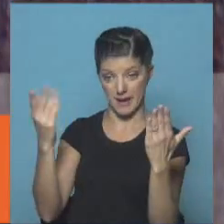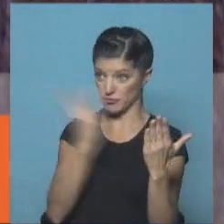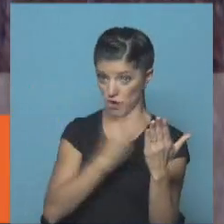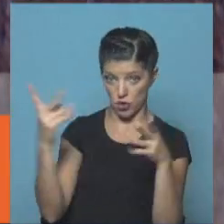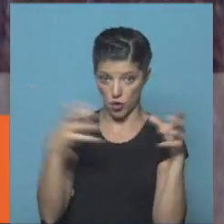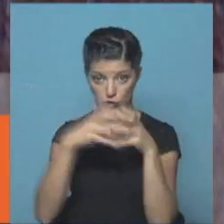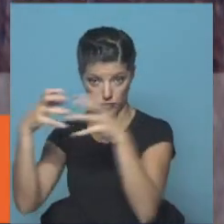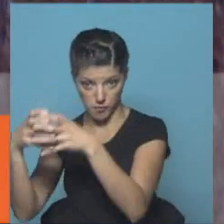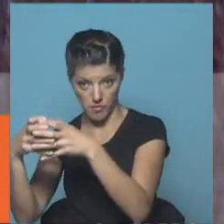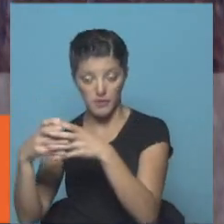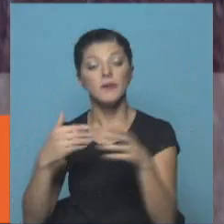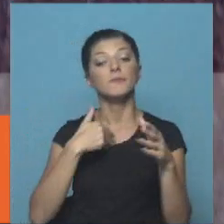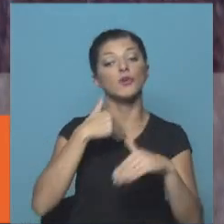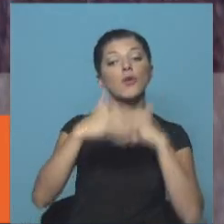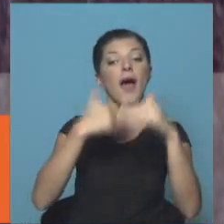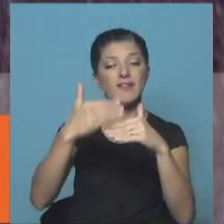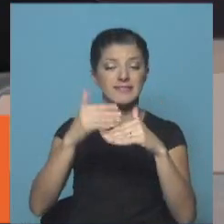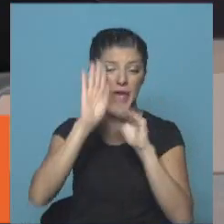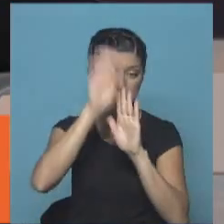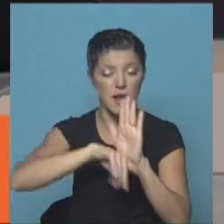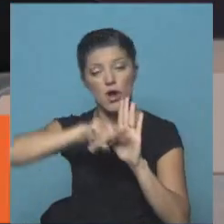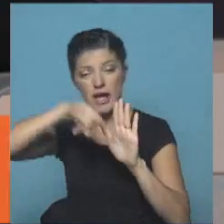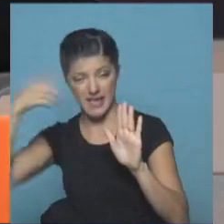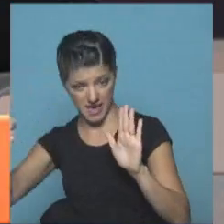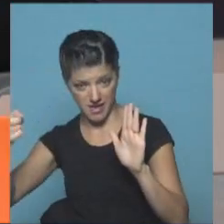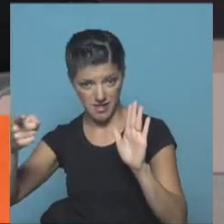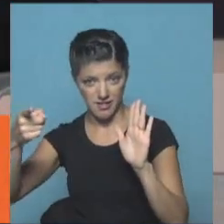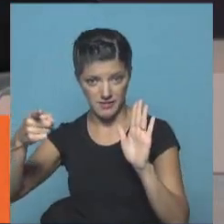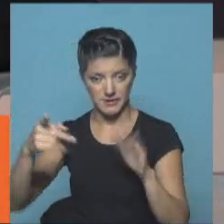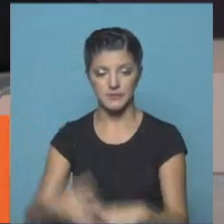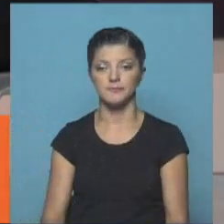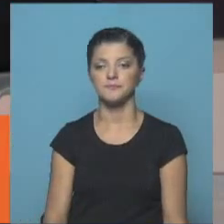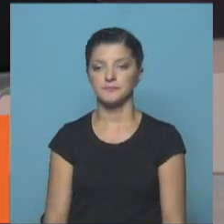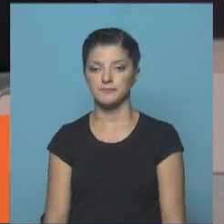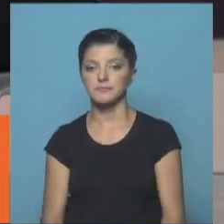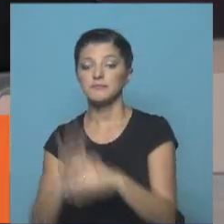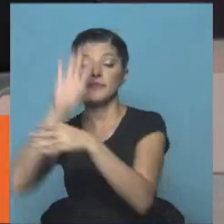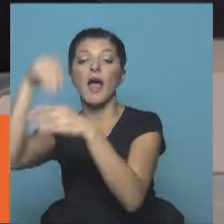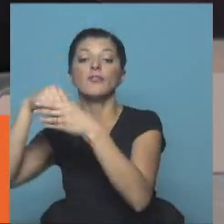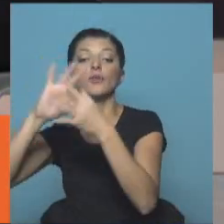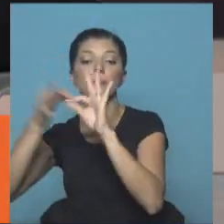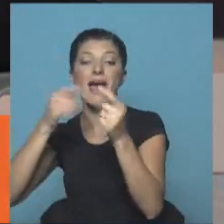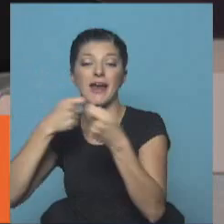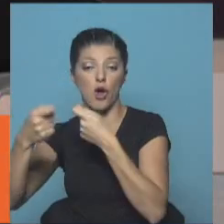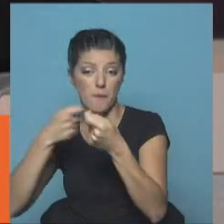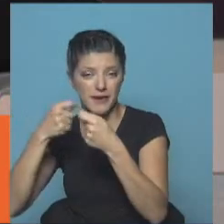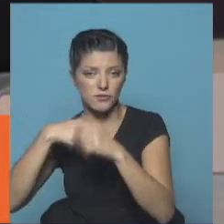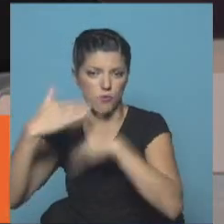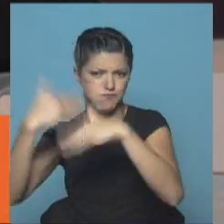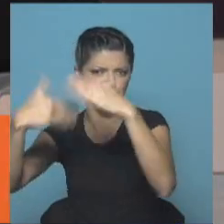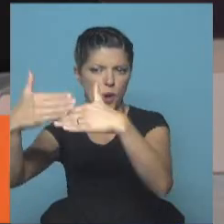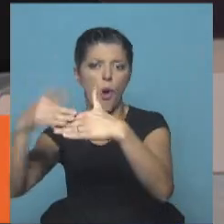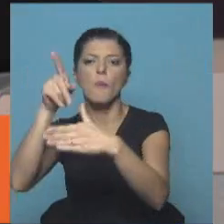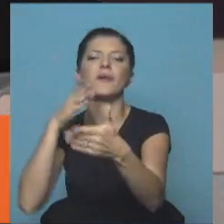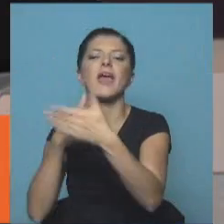nuestro grado de avance en la integración es muy menor, digamos. El grado, por ejemplo, intraeuropeo de comercio es realmente notable porque no hay barreras